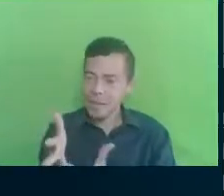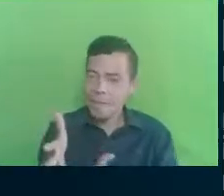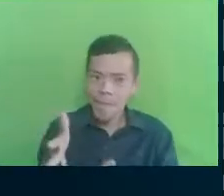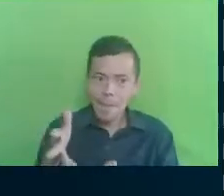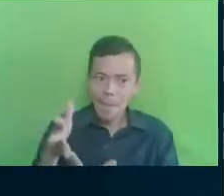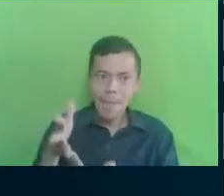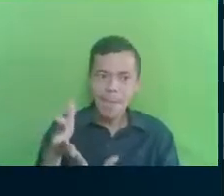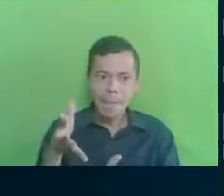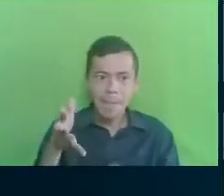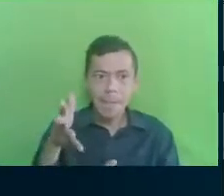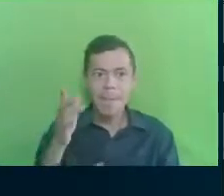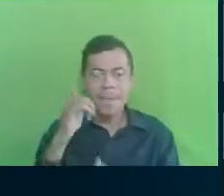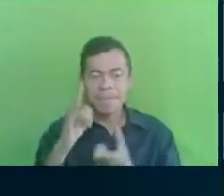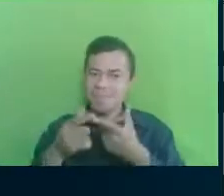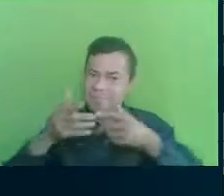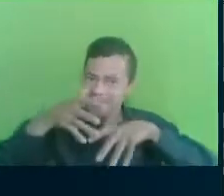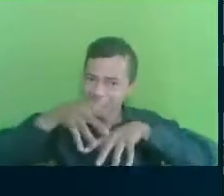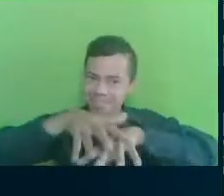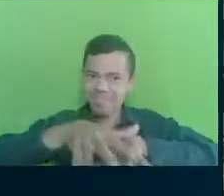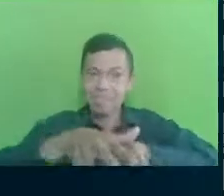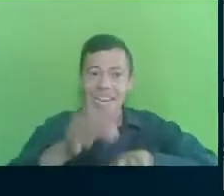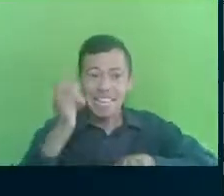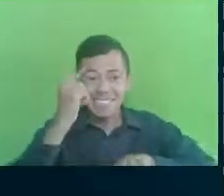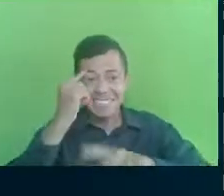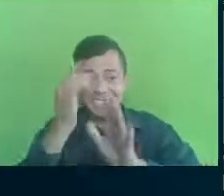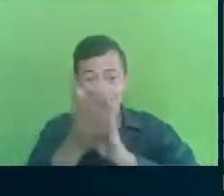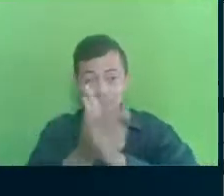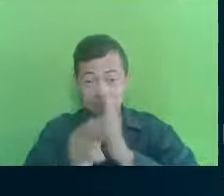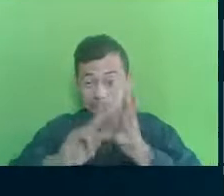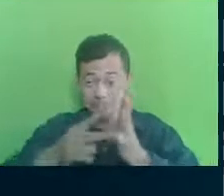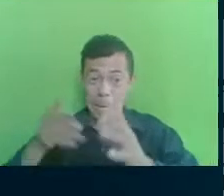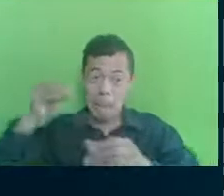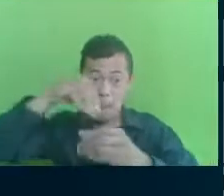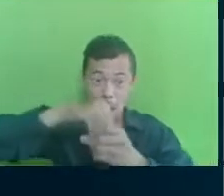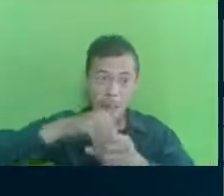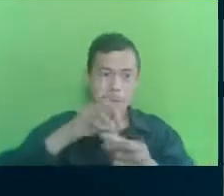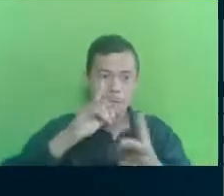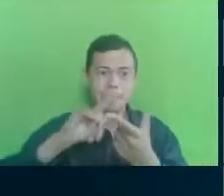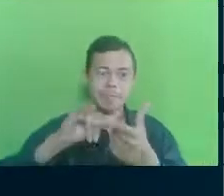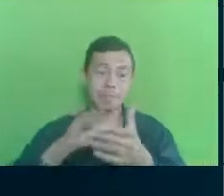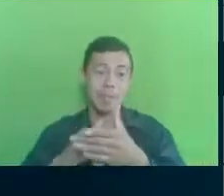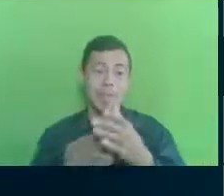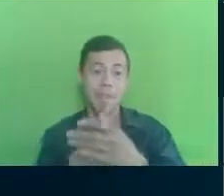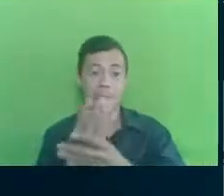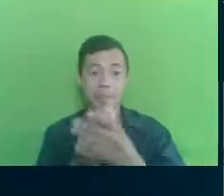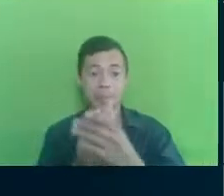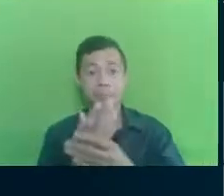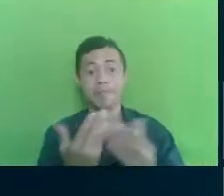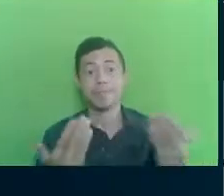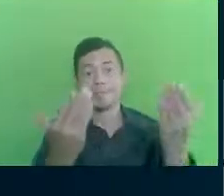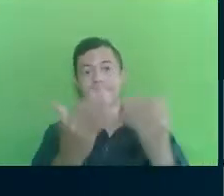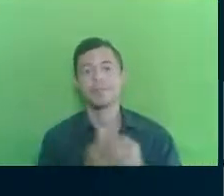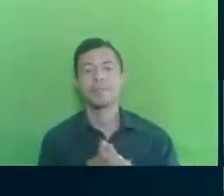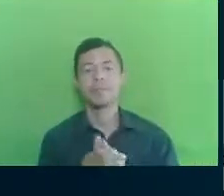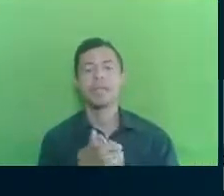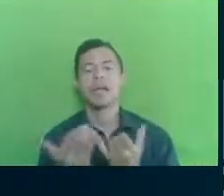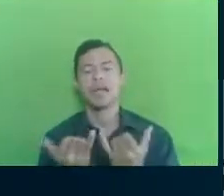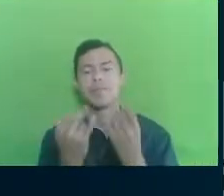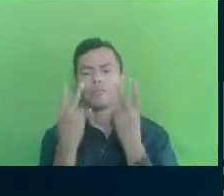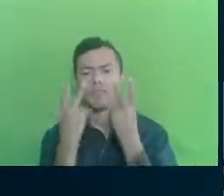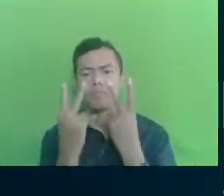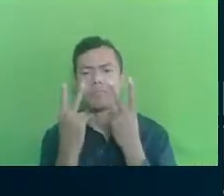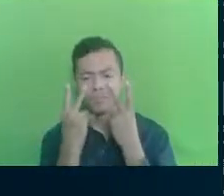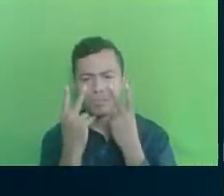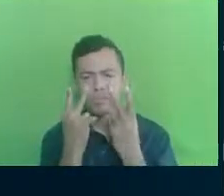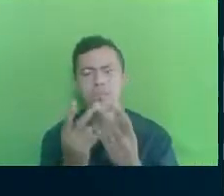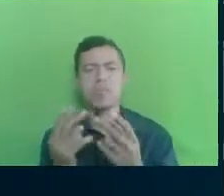vez integran la inteligencia artificial. Acá les vamos a compartir un poquito la experiencia de lo que es embeber inteligencia artificial dentro de